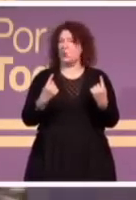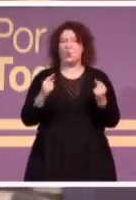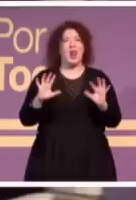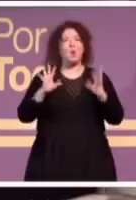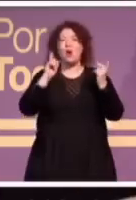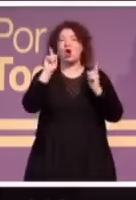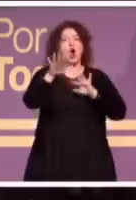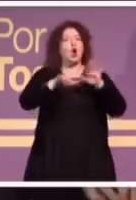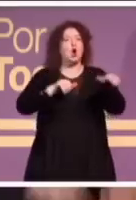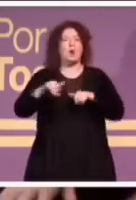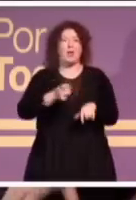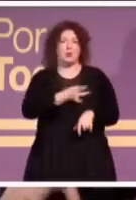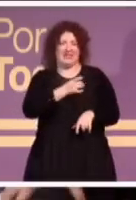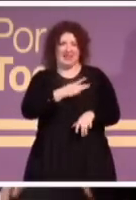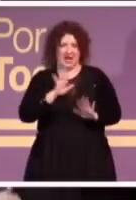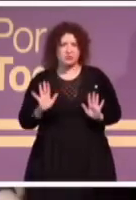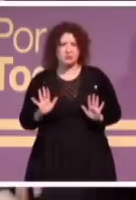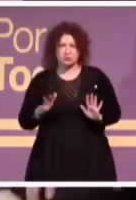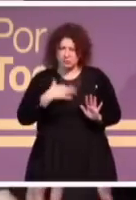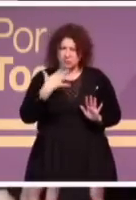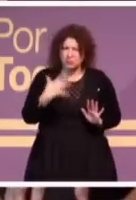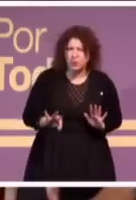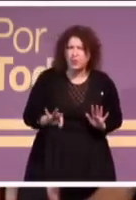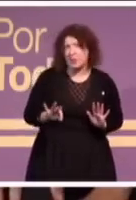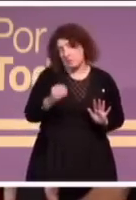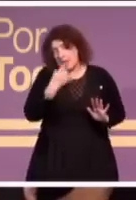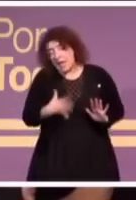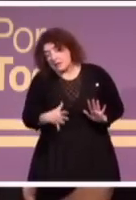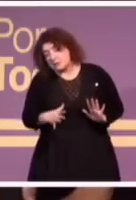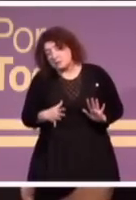convocada por los sindicatos. Es posible que no salga bien.